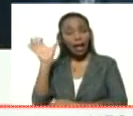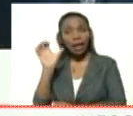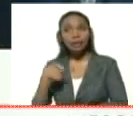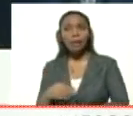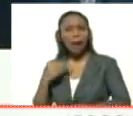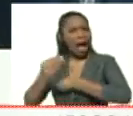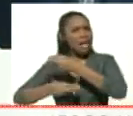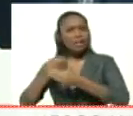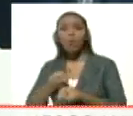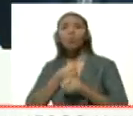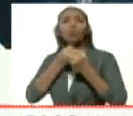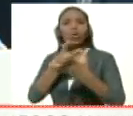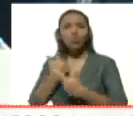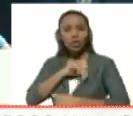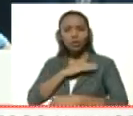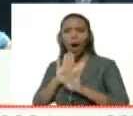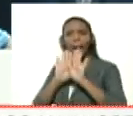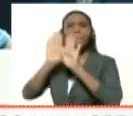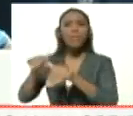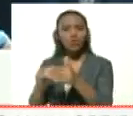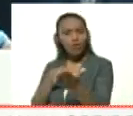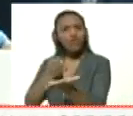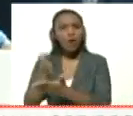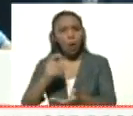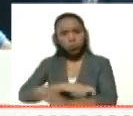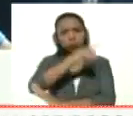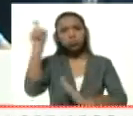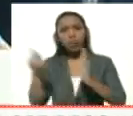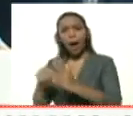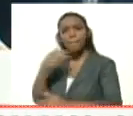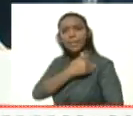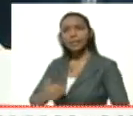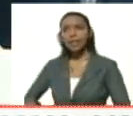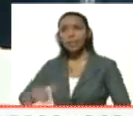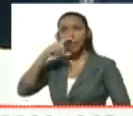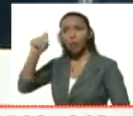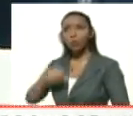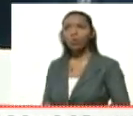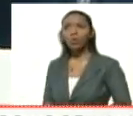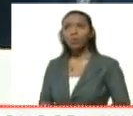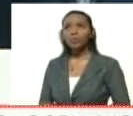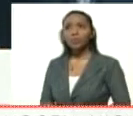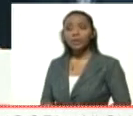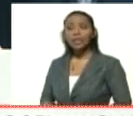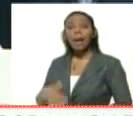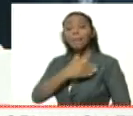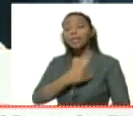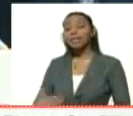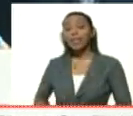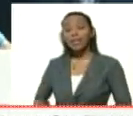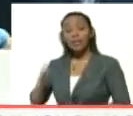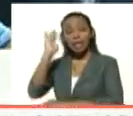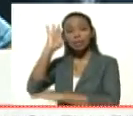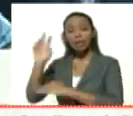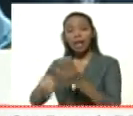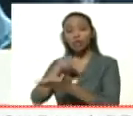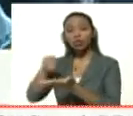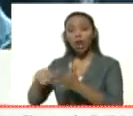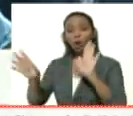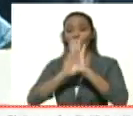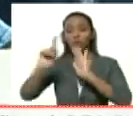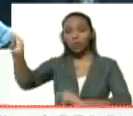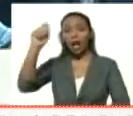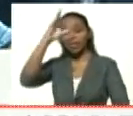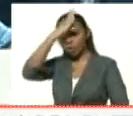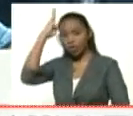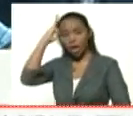para expresar nuestro respaldo y lealtad absoluta al presidente Nicolás Maduro Moros y al presidente de la Asamblea Nacional Constituyente,